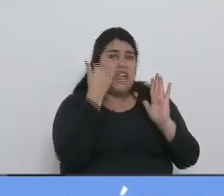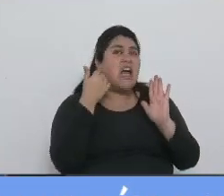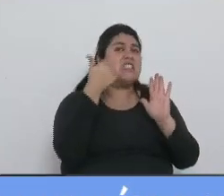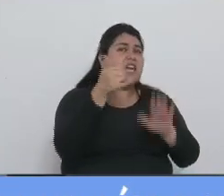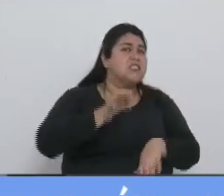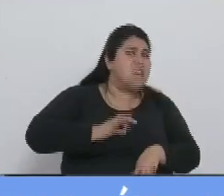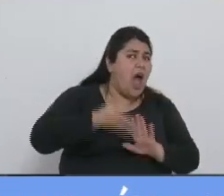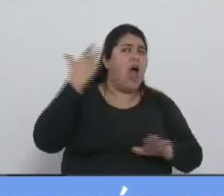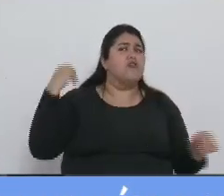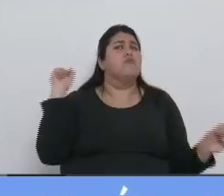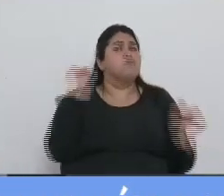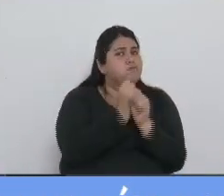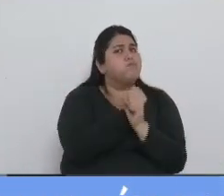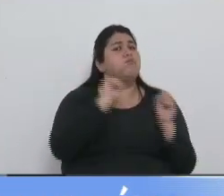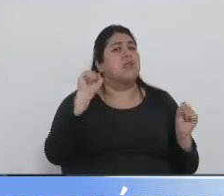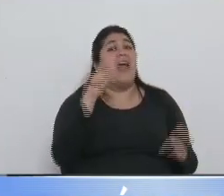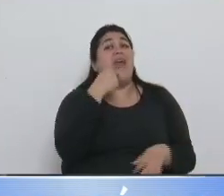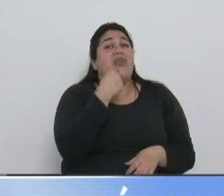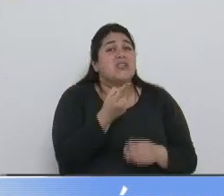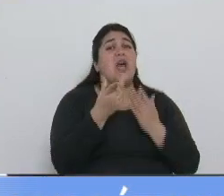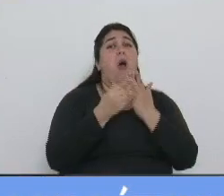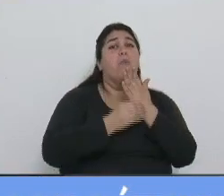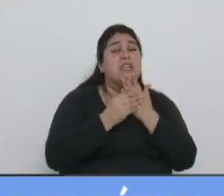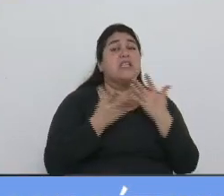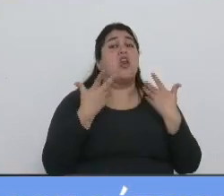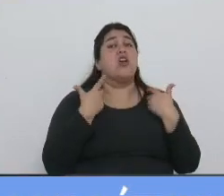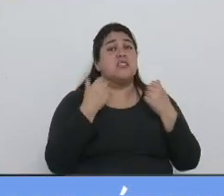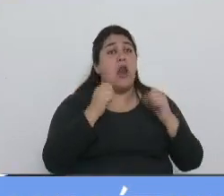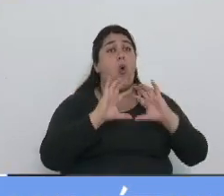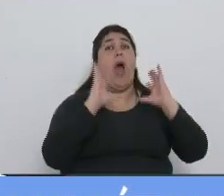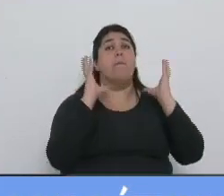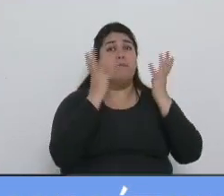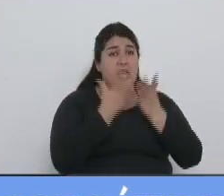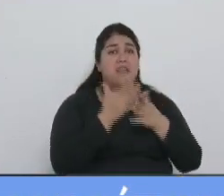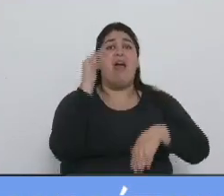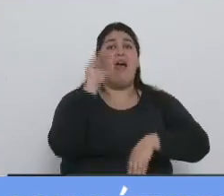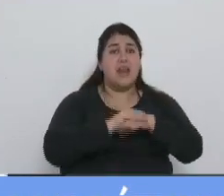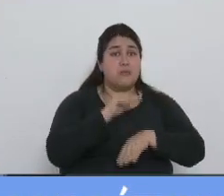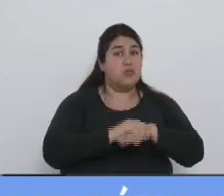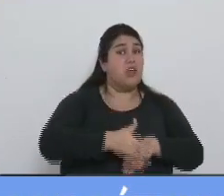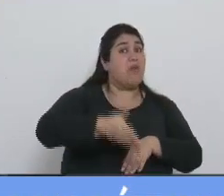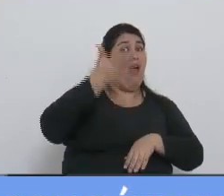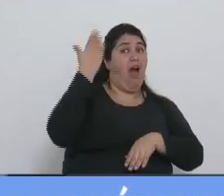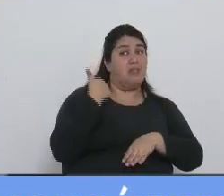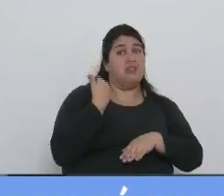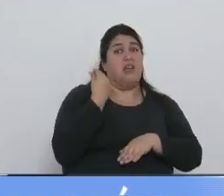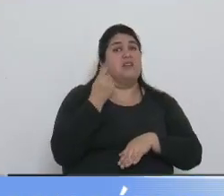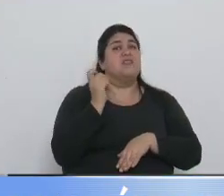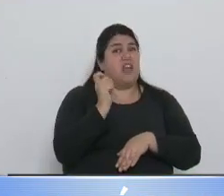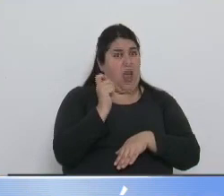6 años, decía que el Ministerio de Salud y Ambiente, a cargo en ese momento